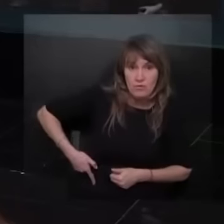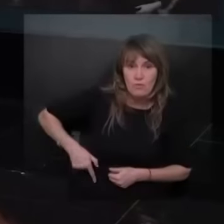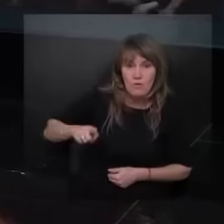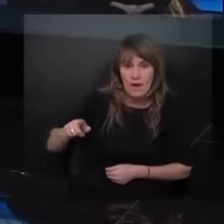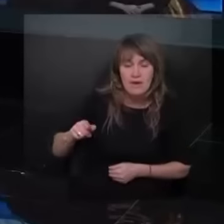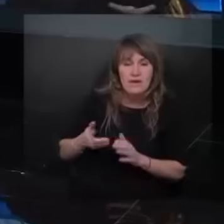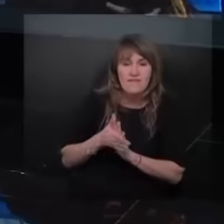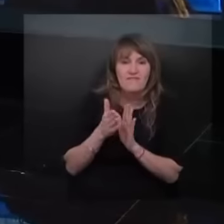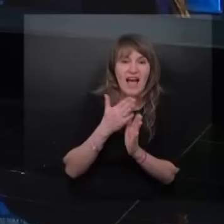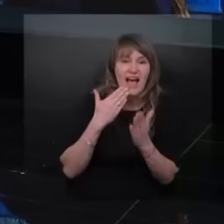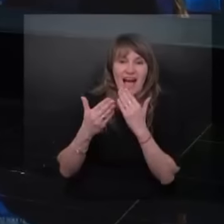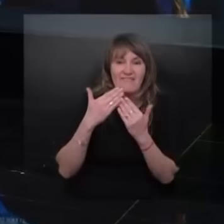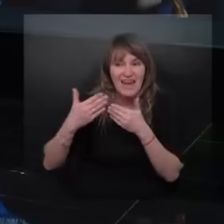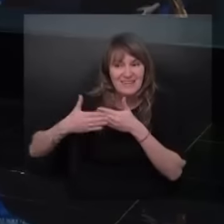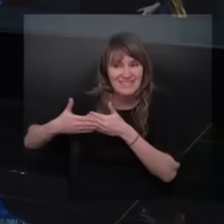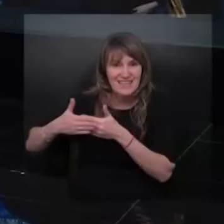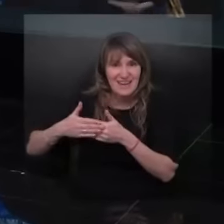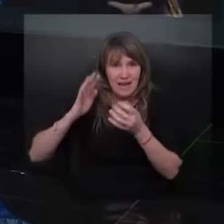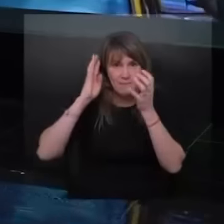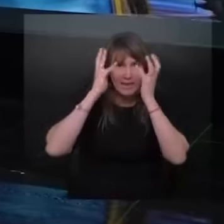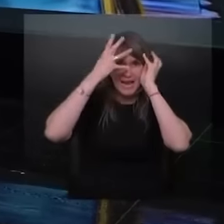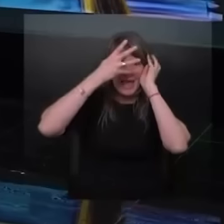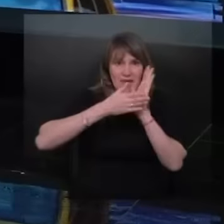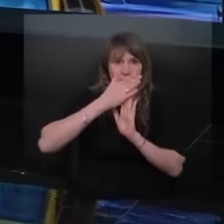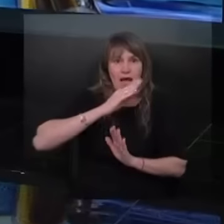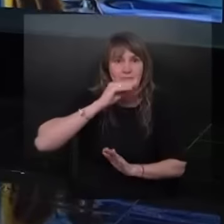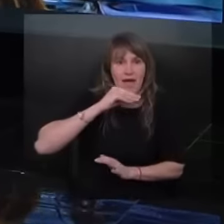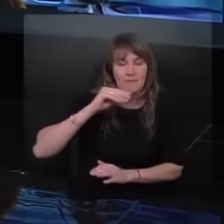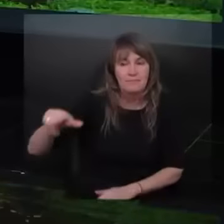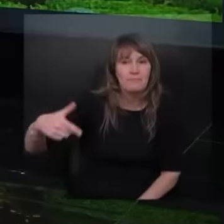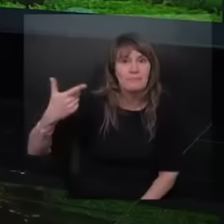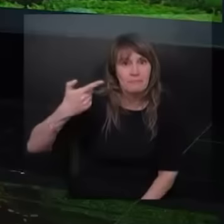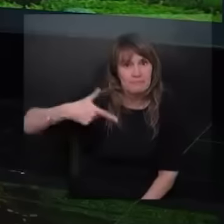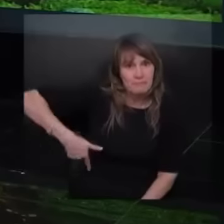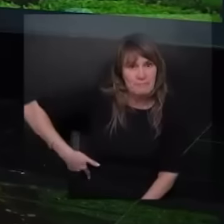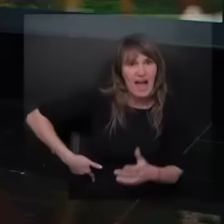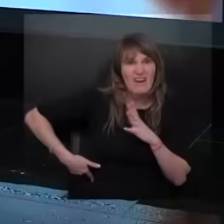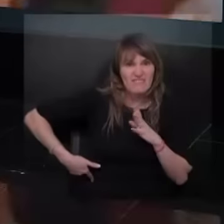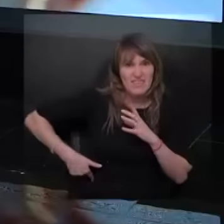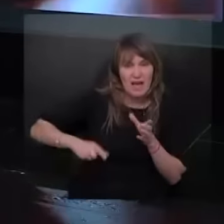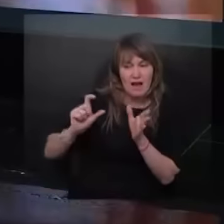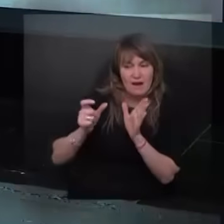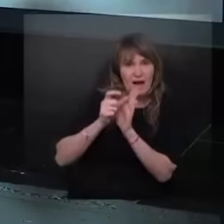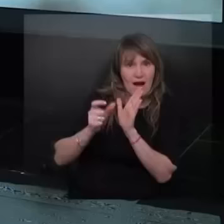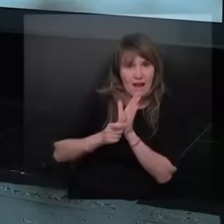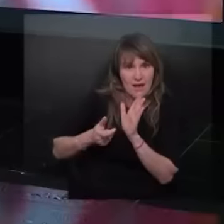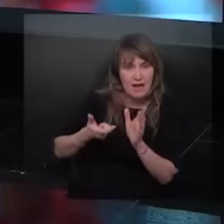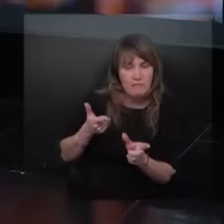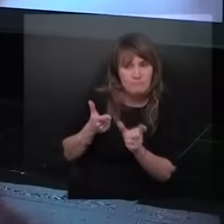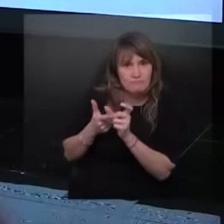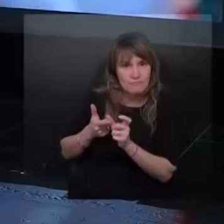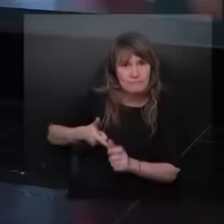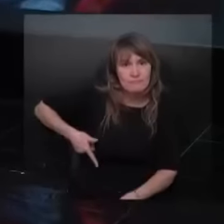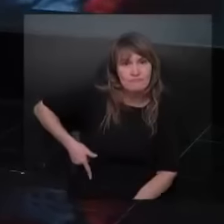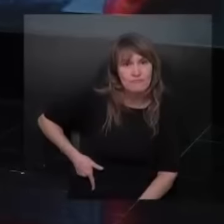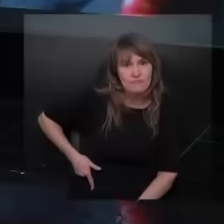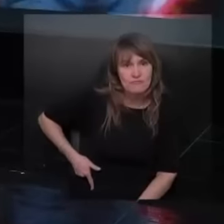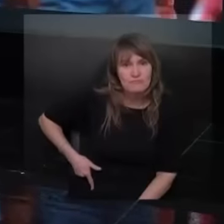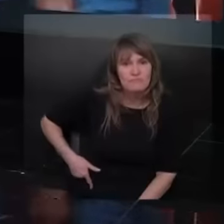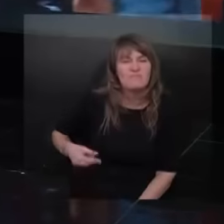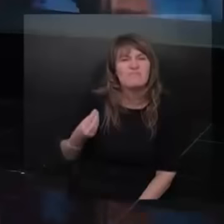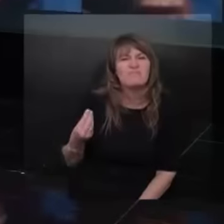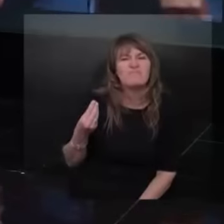hablar el presidente tenía una pistola que estaba con todo su cargador y una bala en la recámara y no se explica todavía